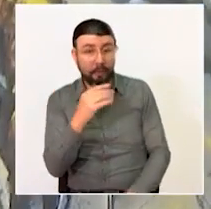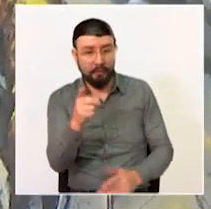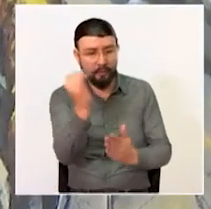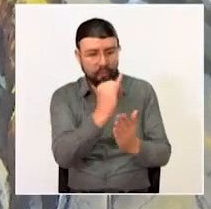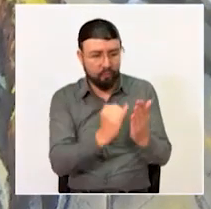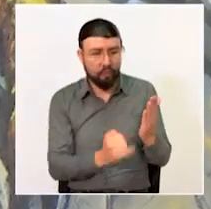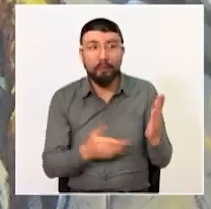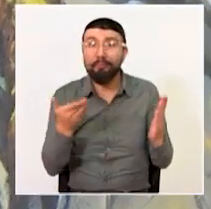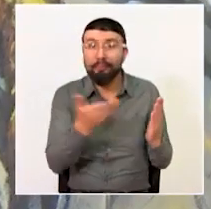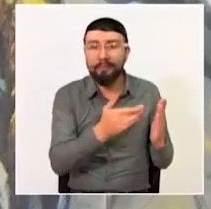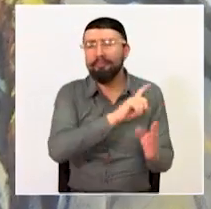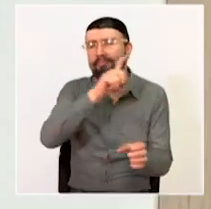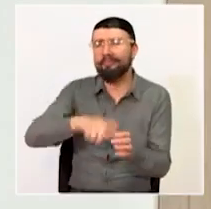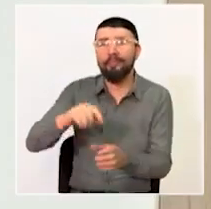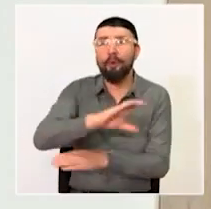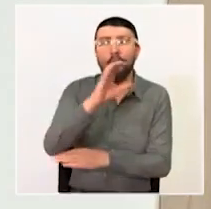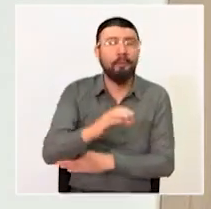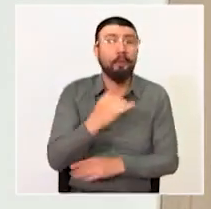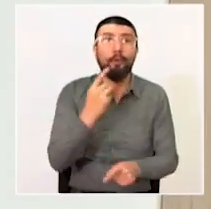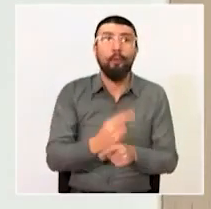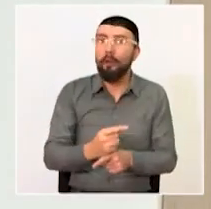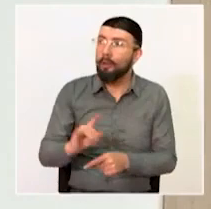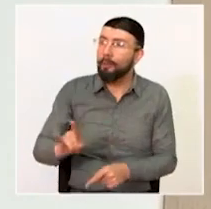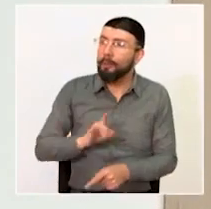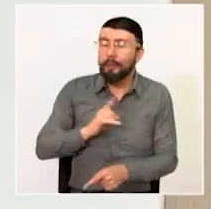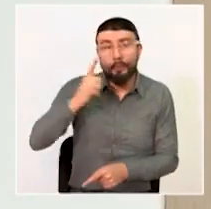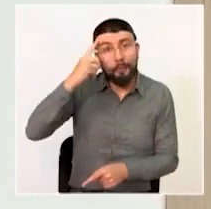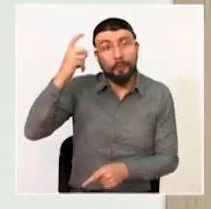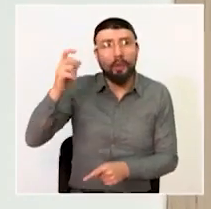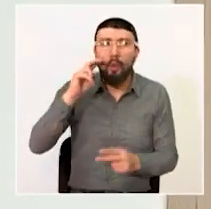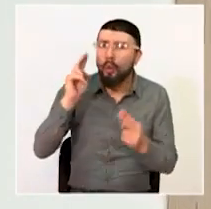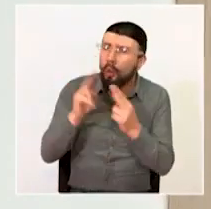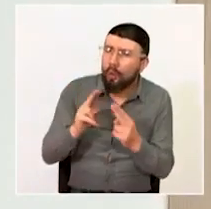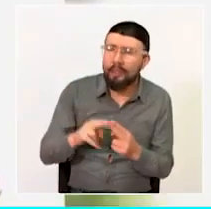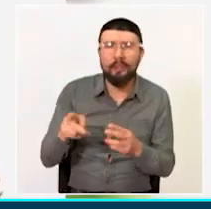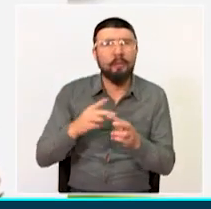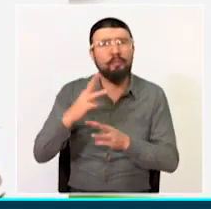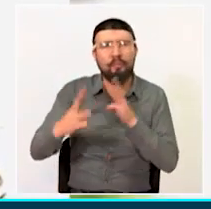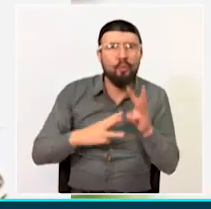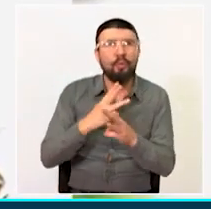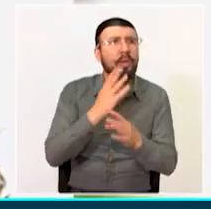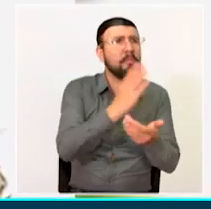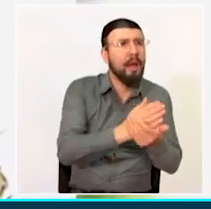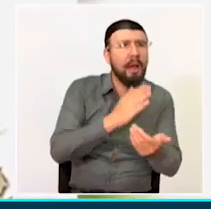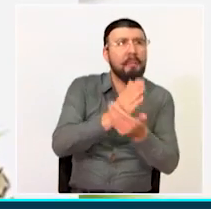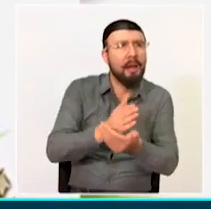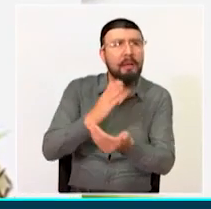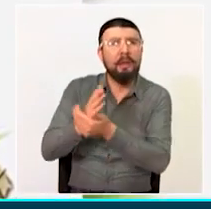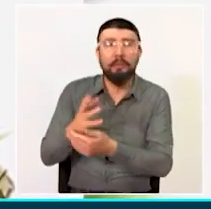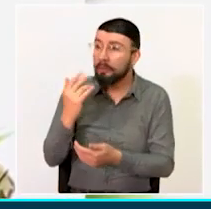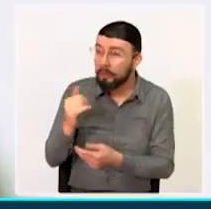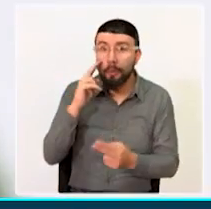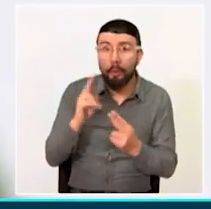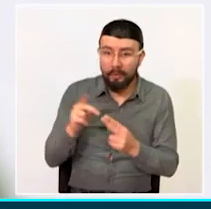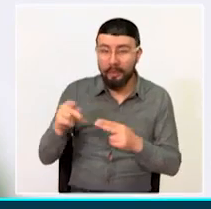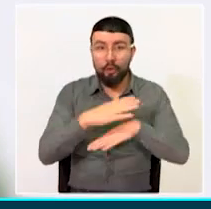Plesteñak llegó al país mientras cumplía uno de sus grandes sueños, conocer y viajar por el mundo. Fue así como en medio de su recorrido por Sudamérica llegó